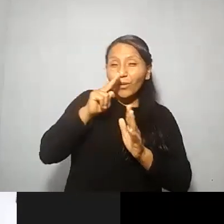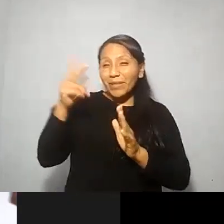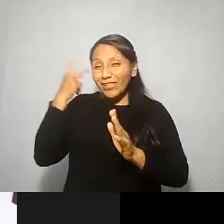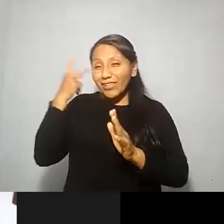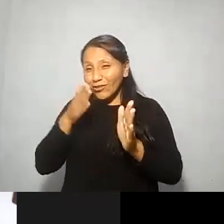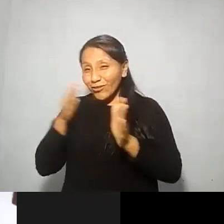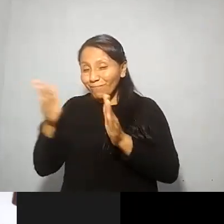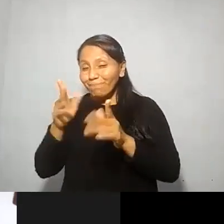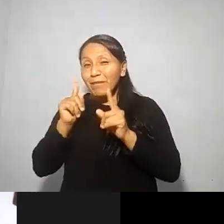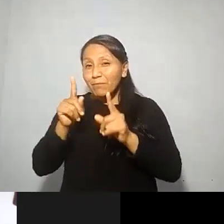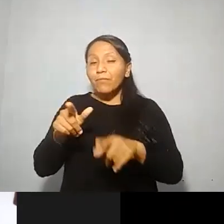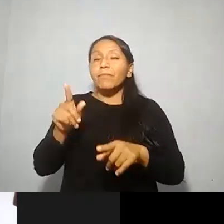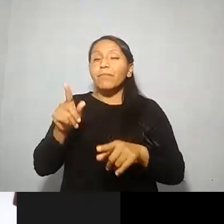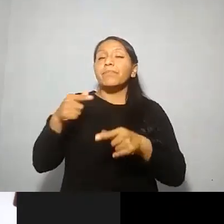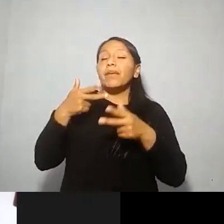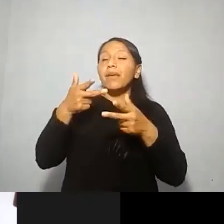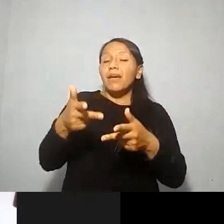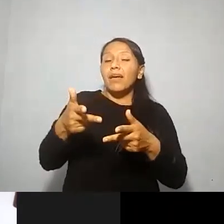había